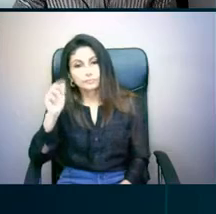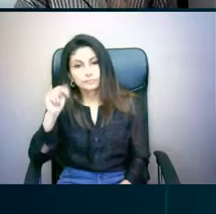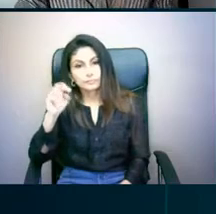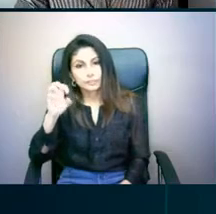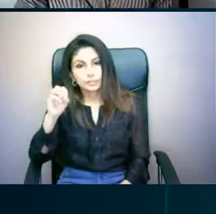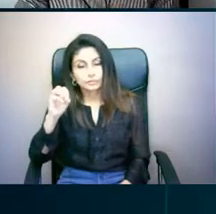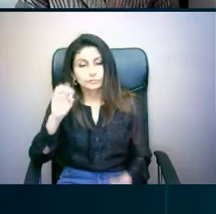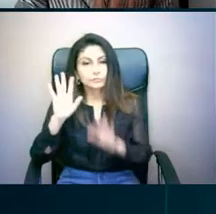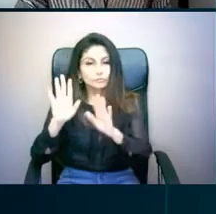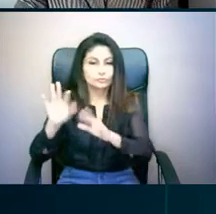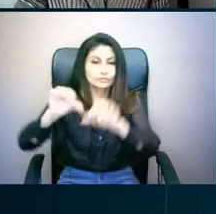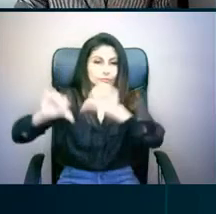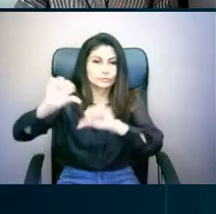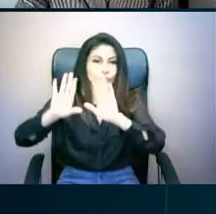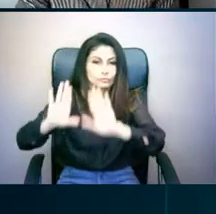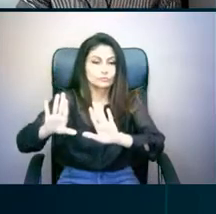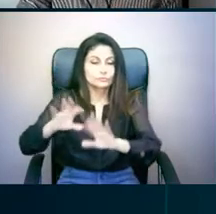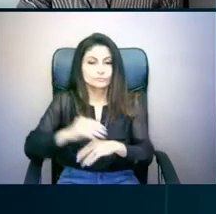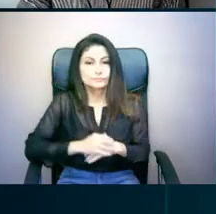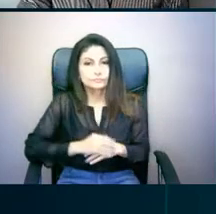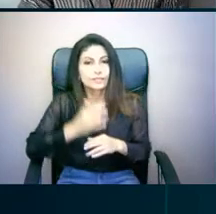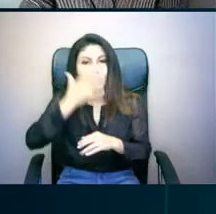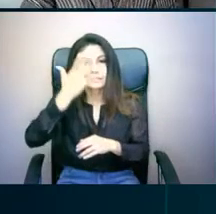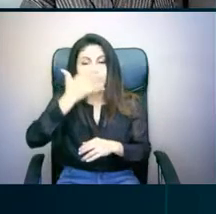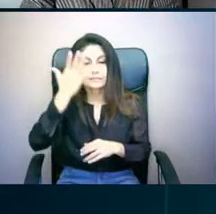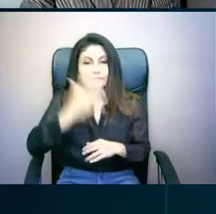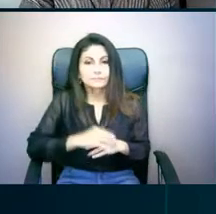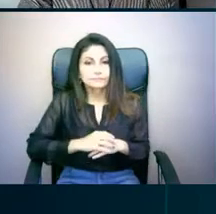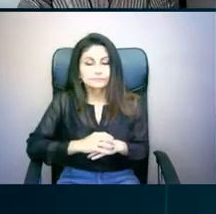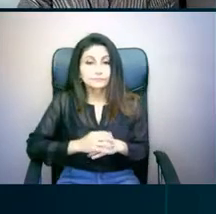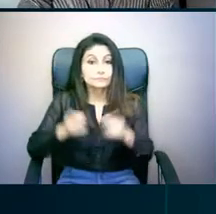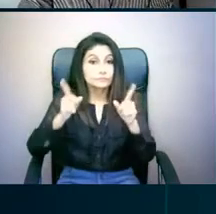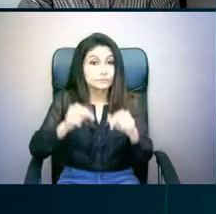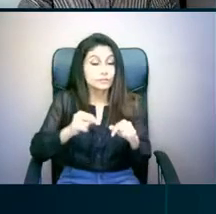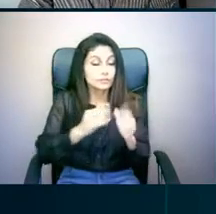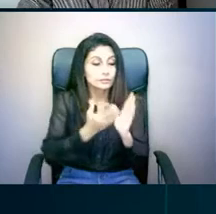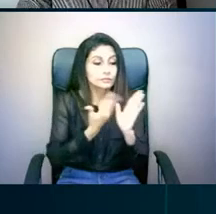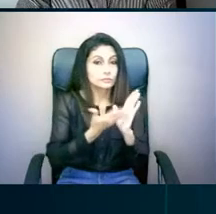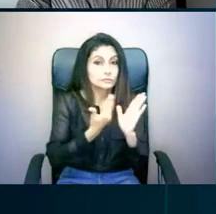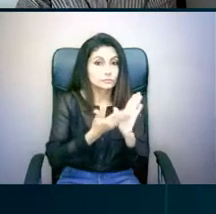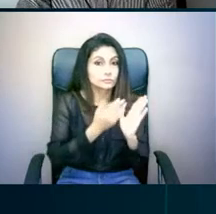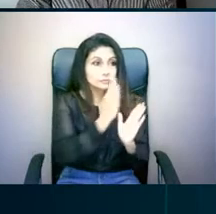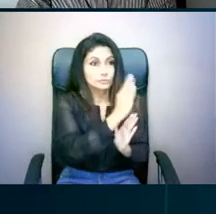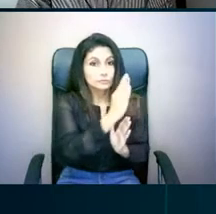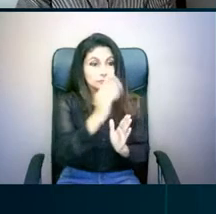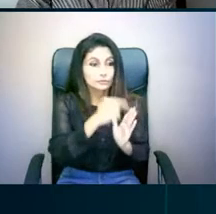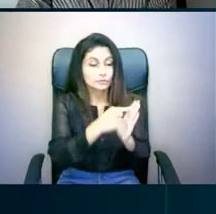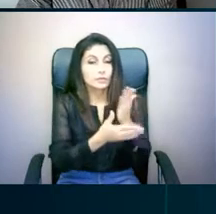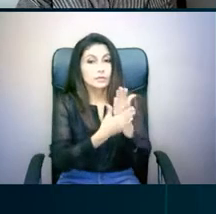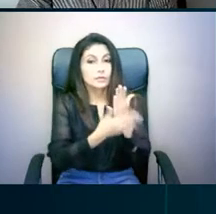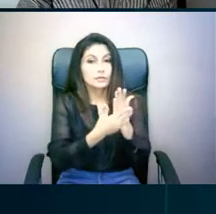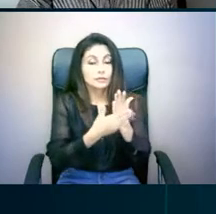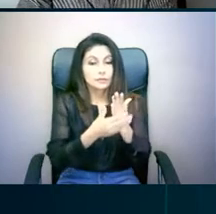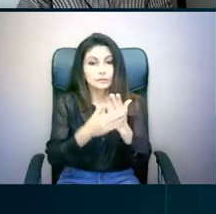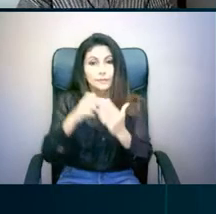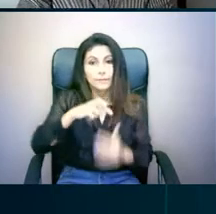Ahora, la bibliografía también reporta que cuando tenemos concentraciones mayores de 6.7 milimoles de